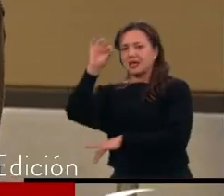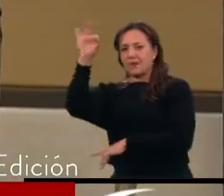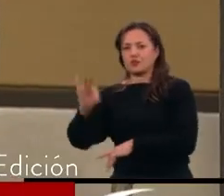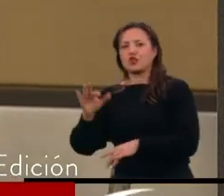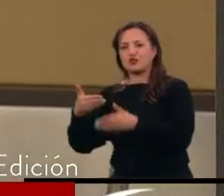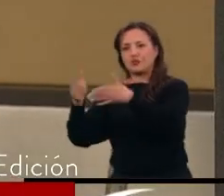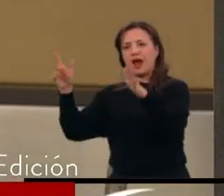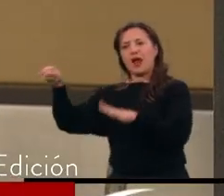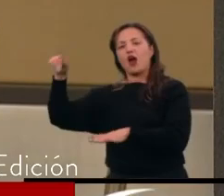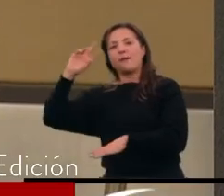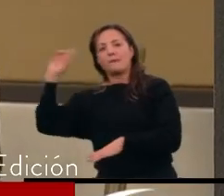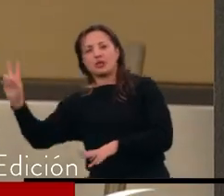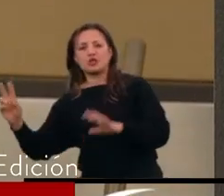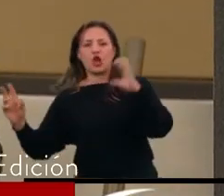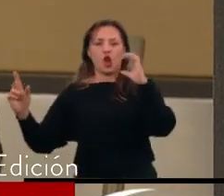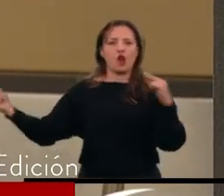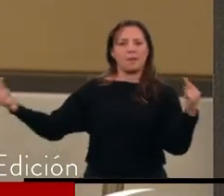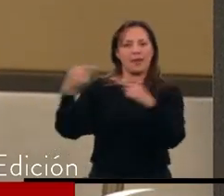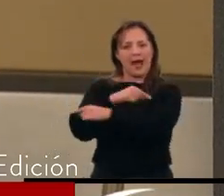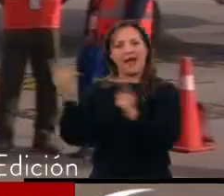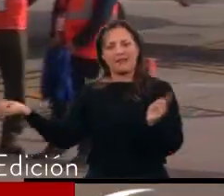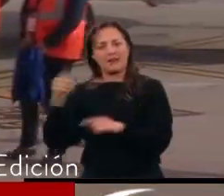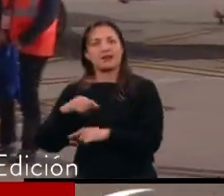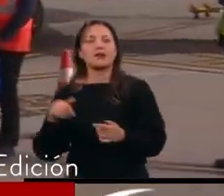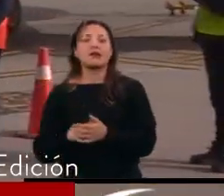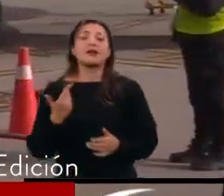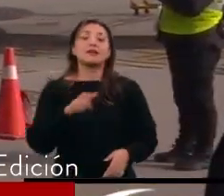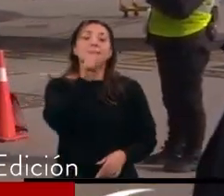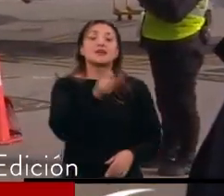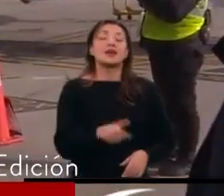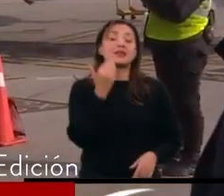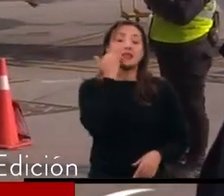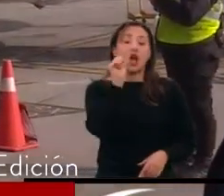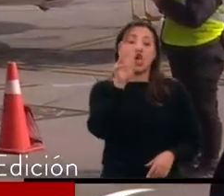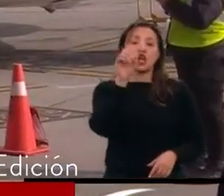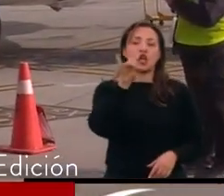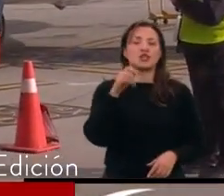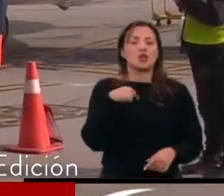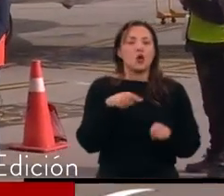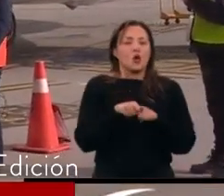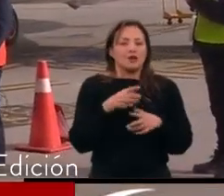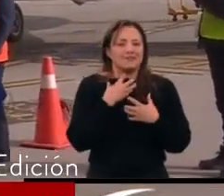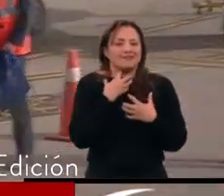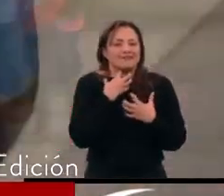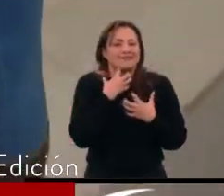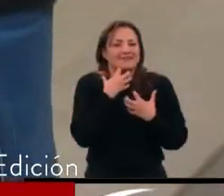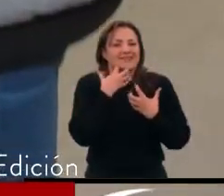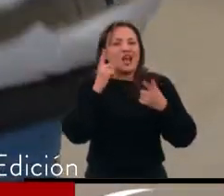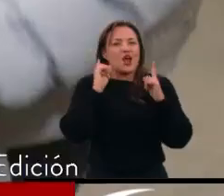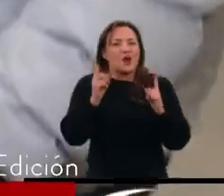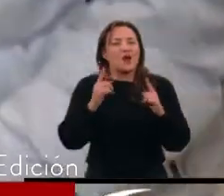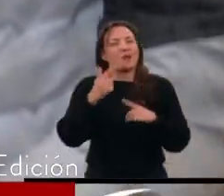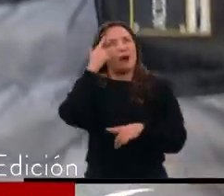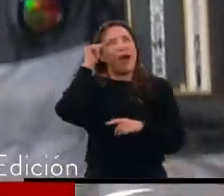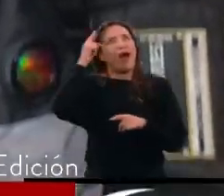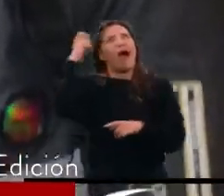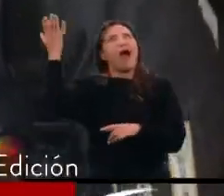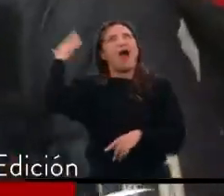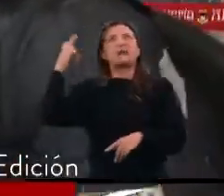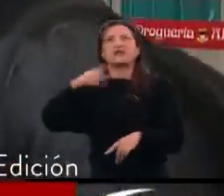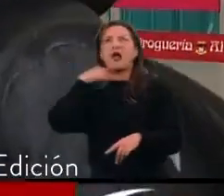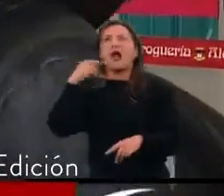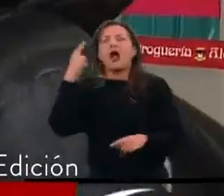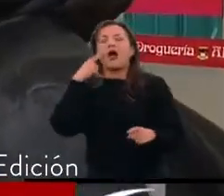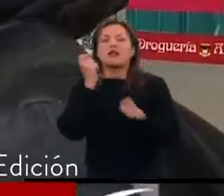por todo ello Es que a personas como Doña Rossi se les quiebra la voz cuando acaricia en el sueño de poder dejar atrás la odisea para ver a sus hijos